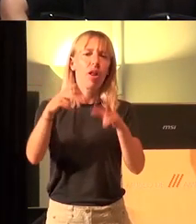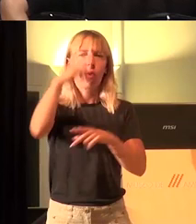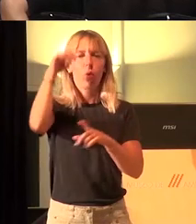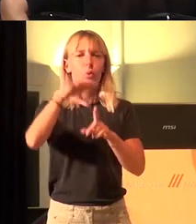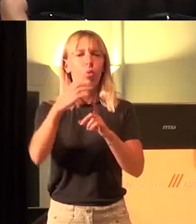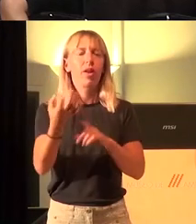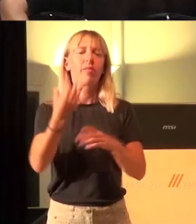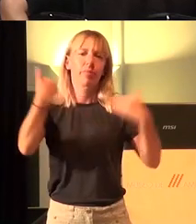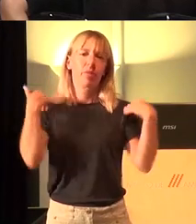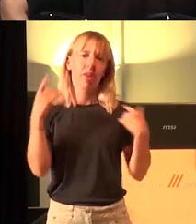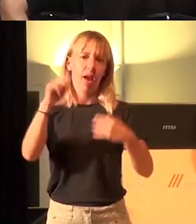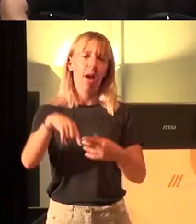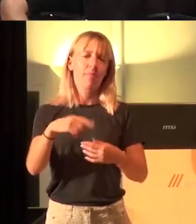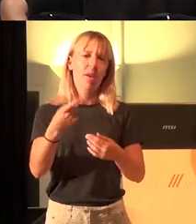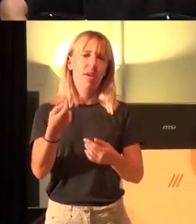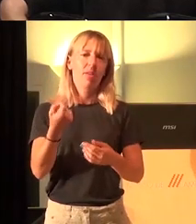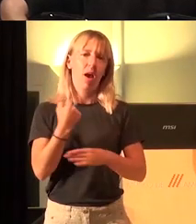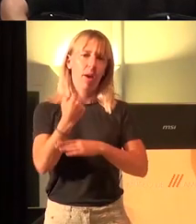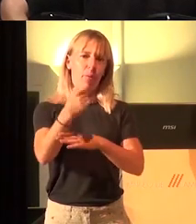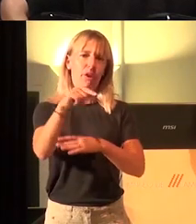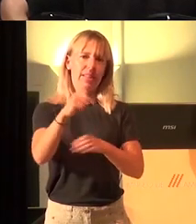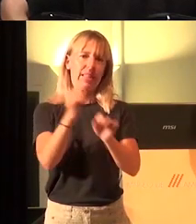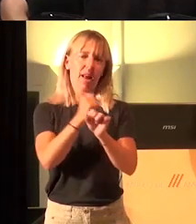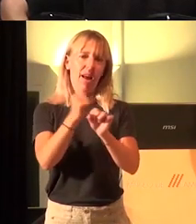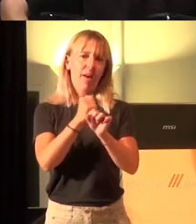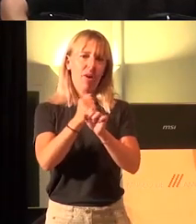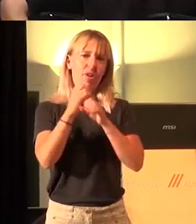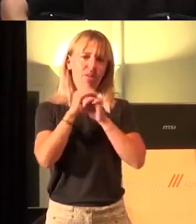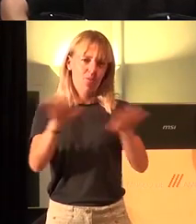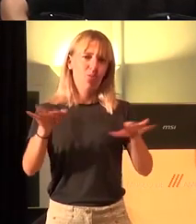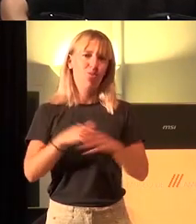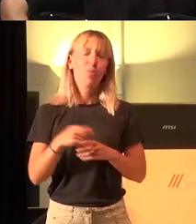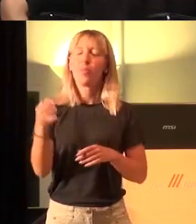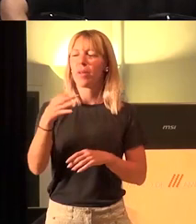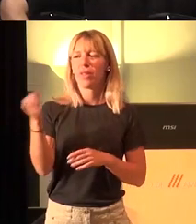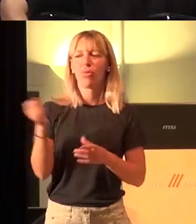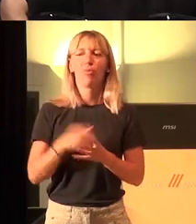nos responsabilicemos también cada uno de apoyaros en esa labor de difusión.